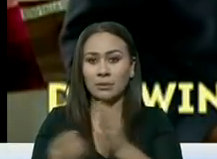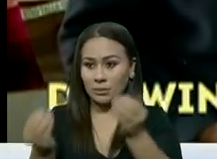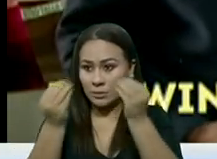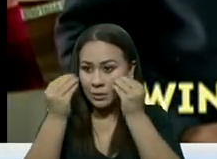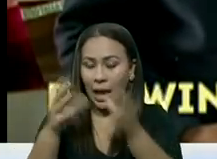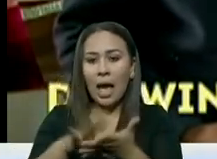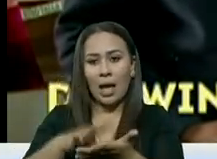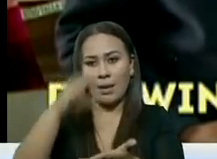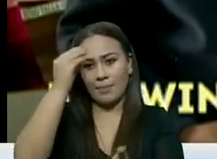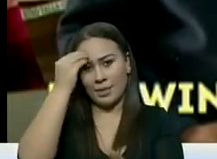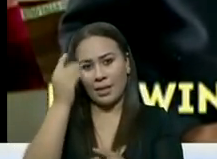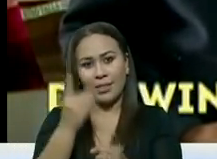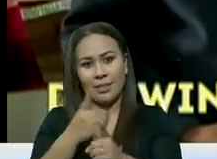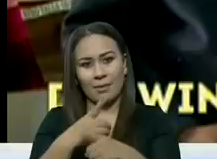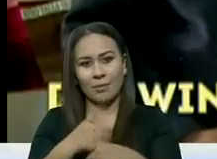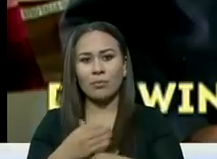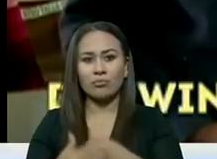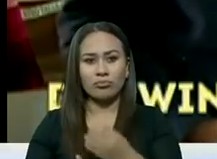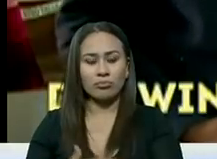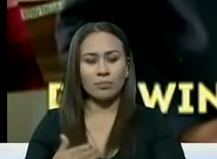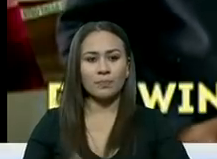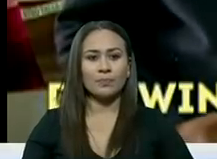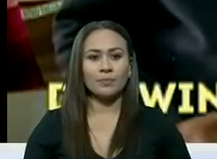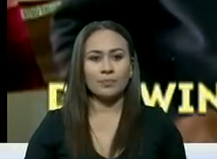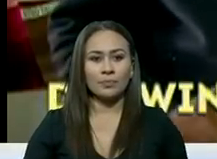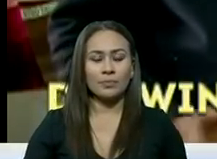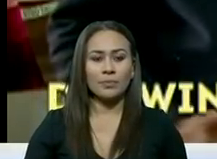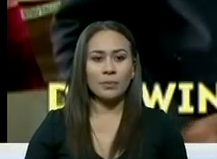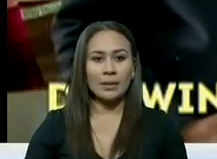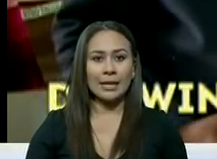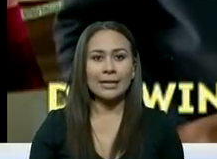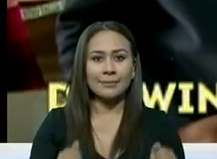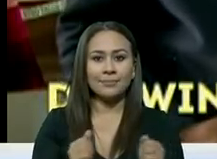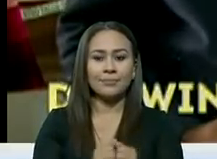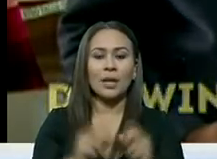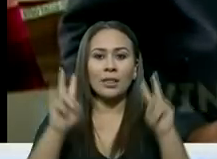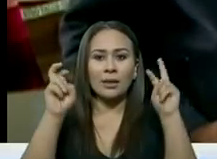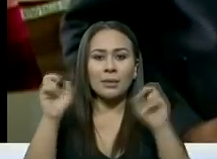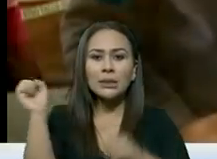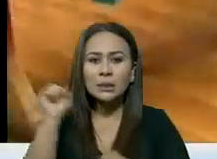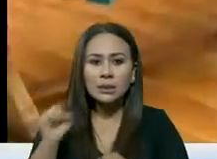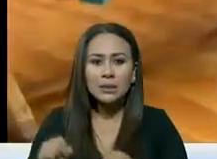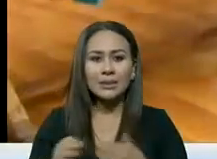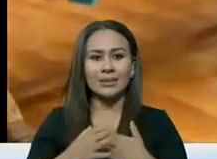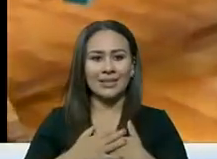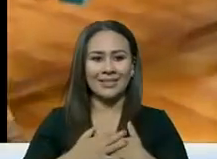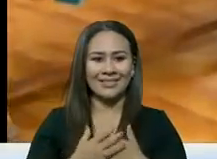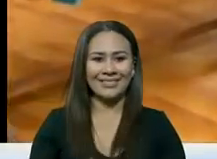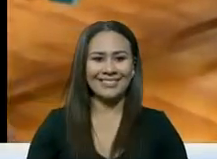y en base a artesanías con motivos andinos, ¿no?